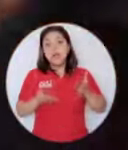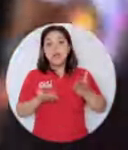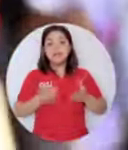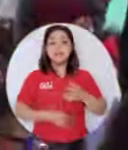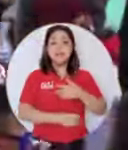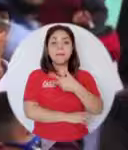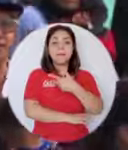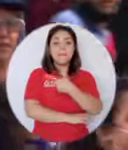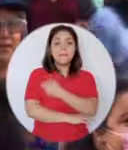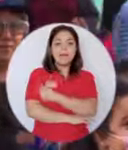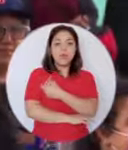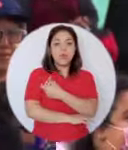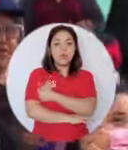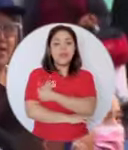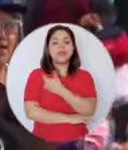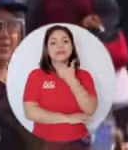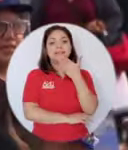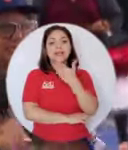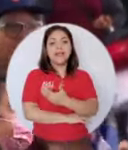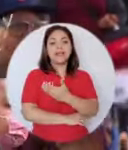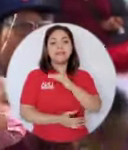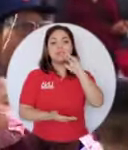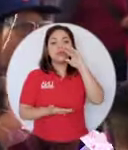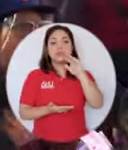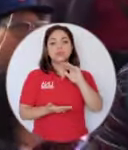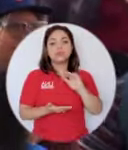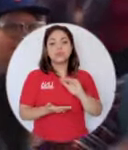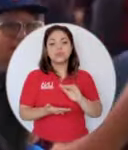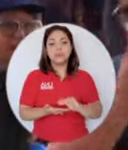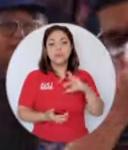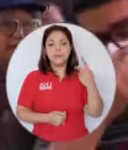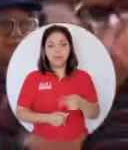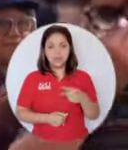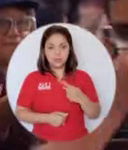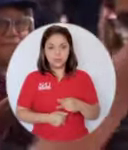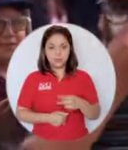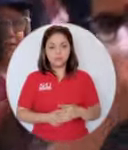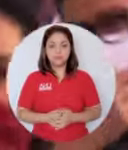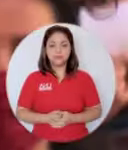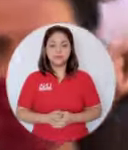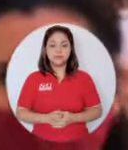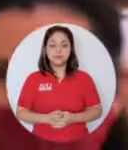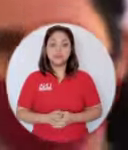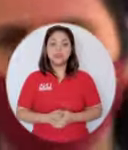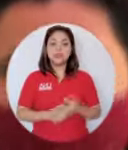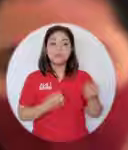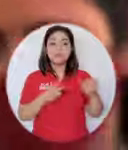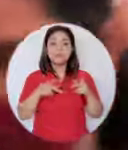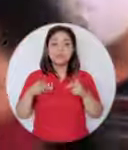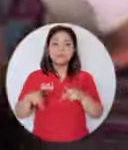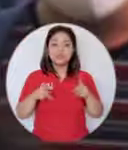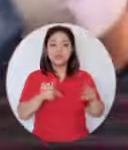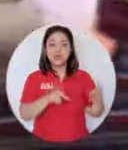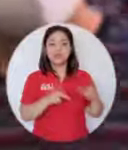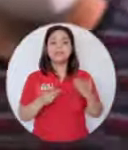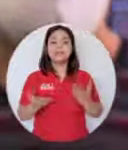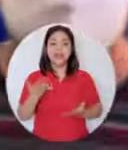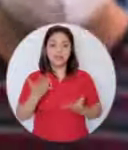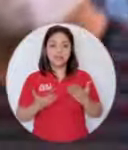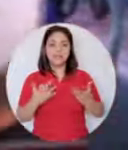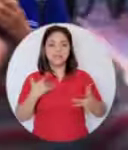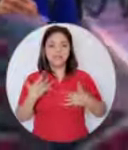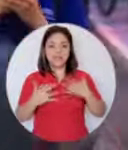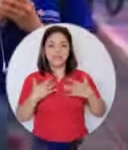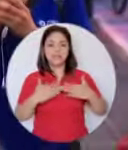el hecho de que las vacunas hayan bajado esa gravedad en la presentación clínica a mucha gente, les